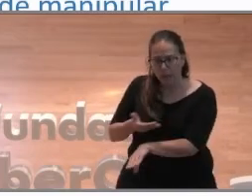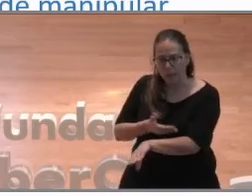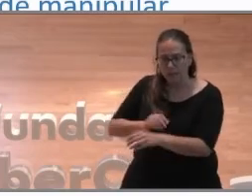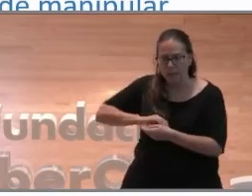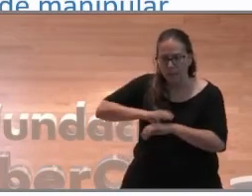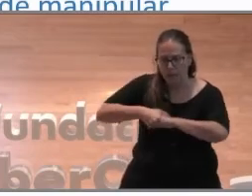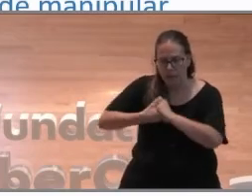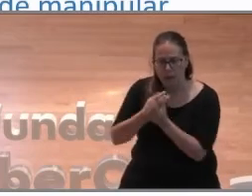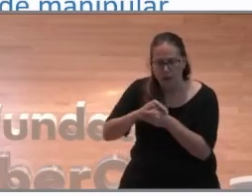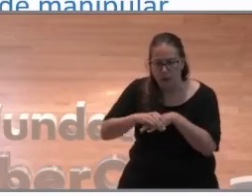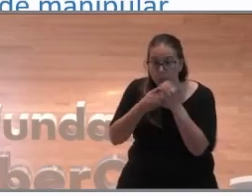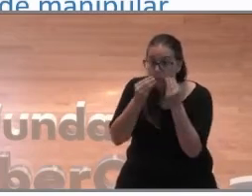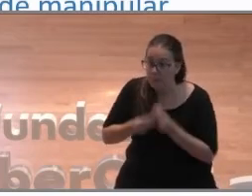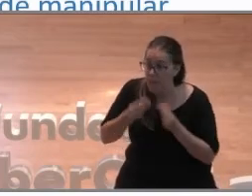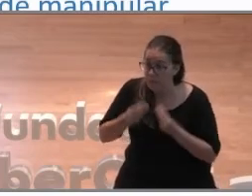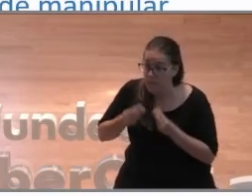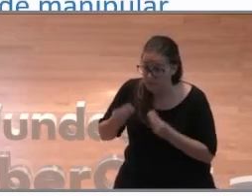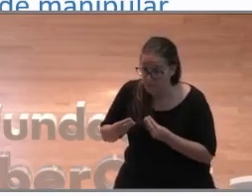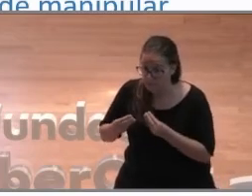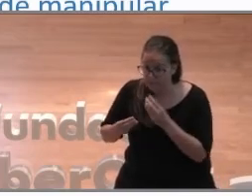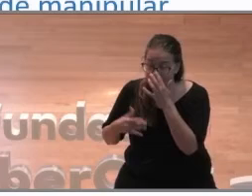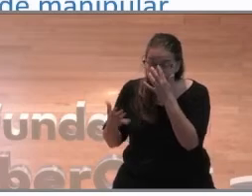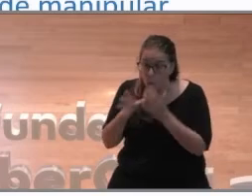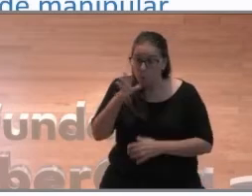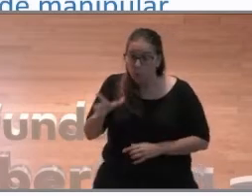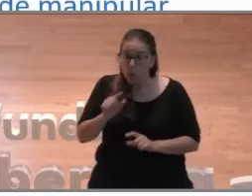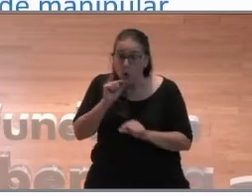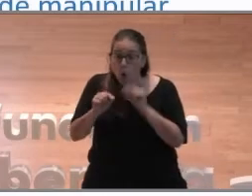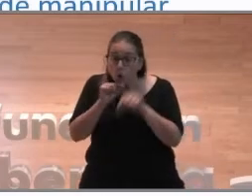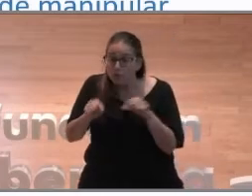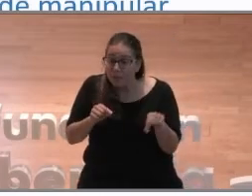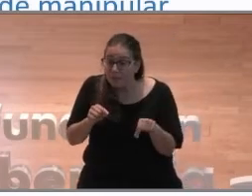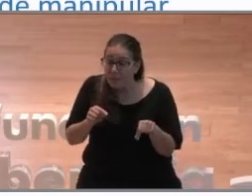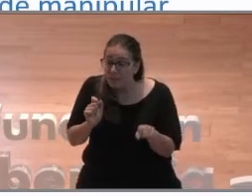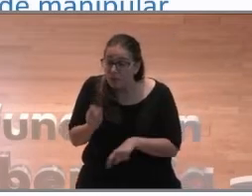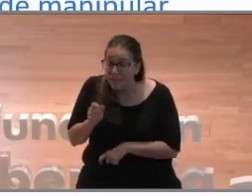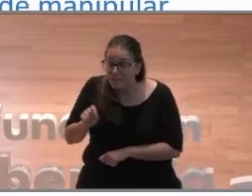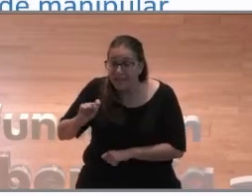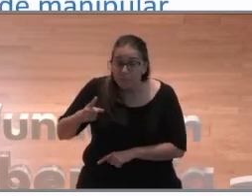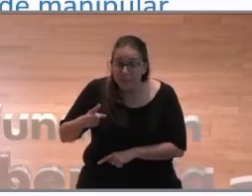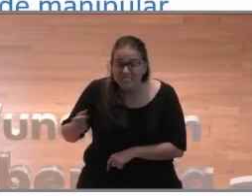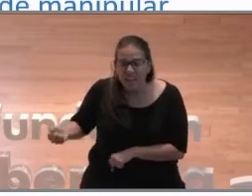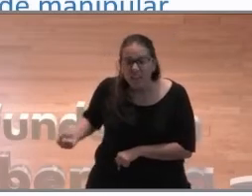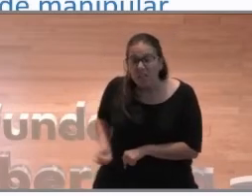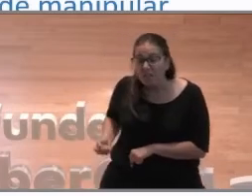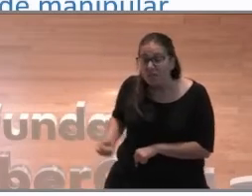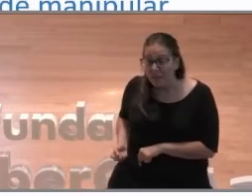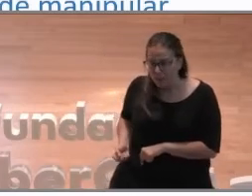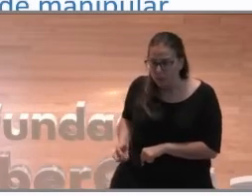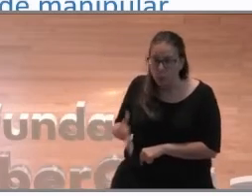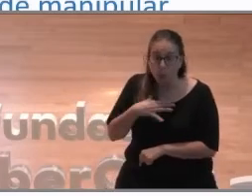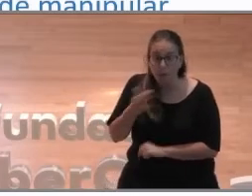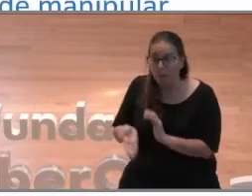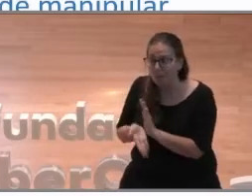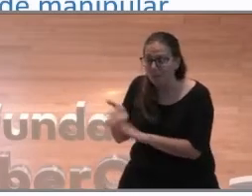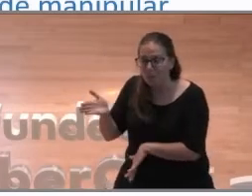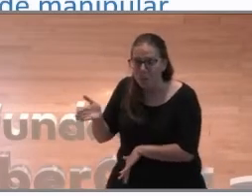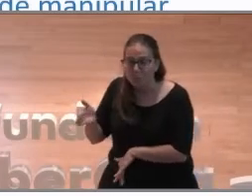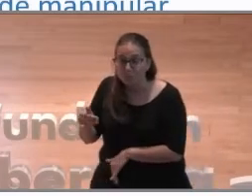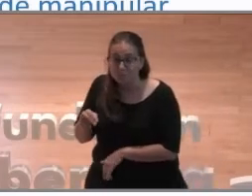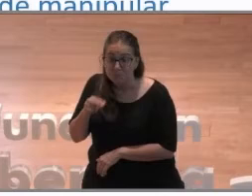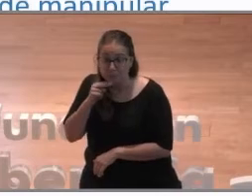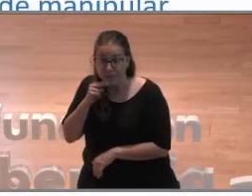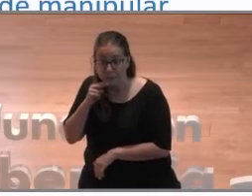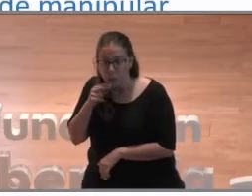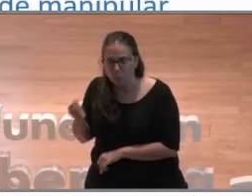transmisión de gérmenes es el fecal-oral, es decir, que al final pues alguien puede ir al baño, no lavarse las manos, nos da la mano,